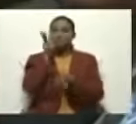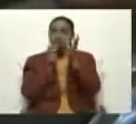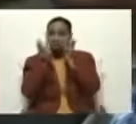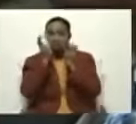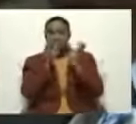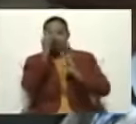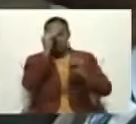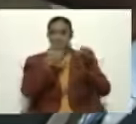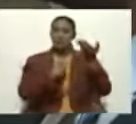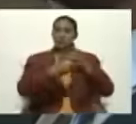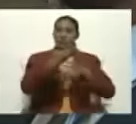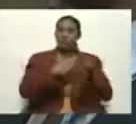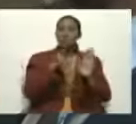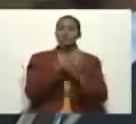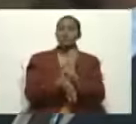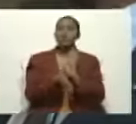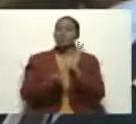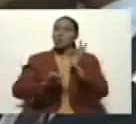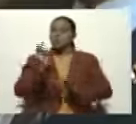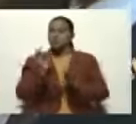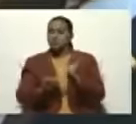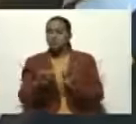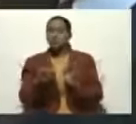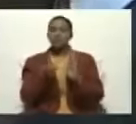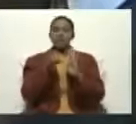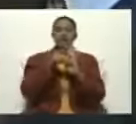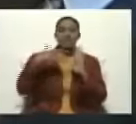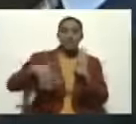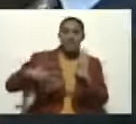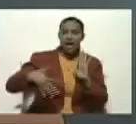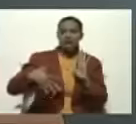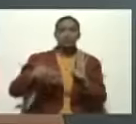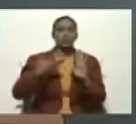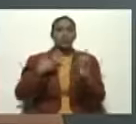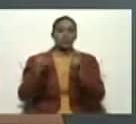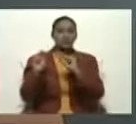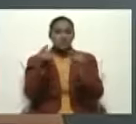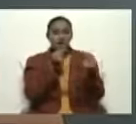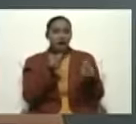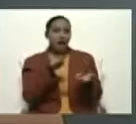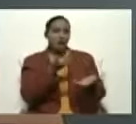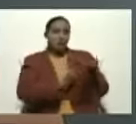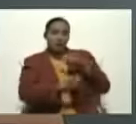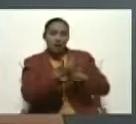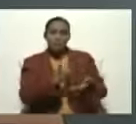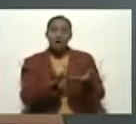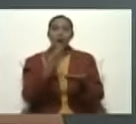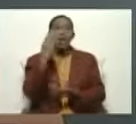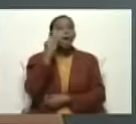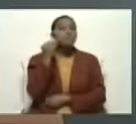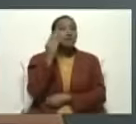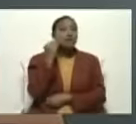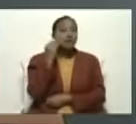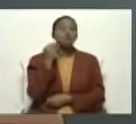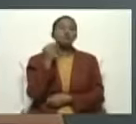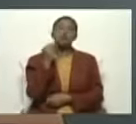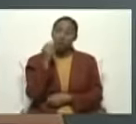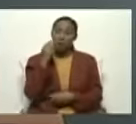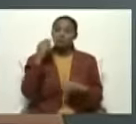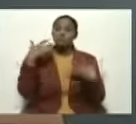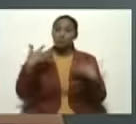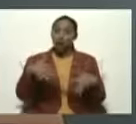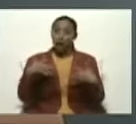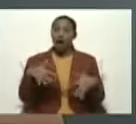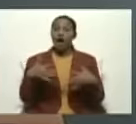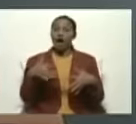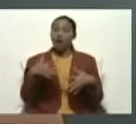nuestro, Justicia y Derecho, y se evaluaron, discutieron, intercambiaron experiencias muy novedosas de todo lo que